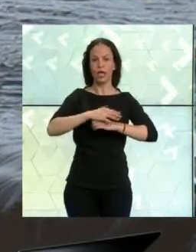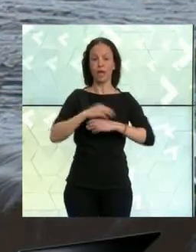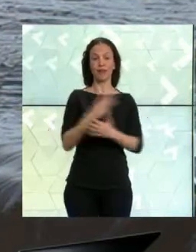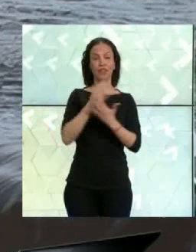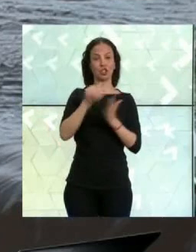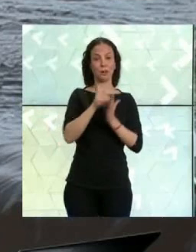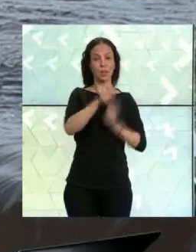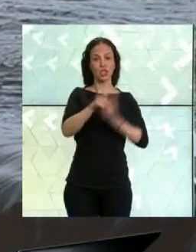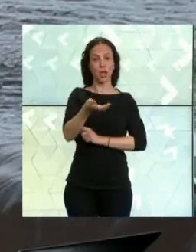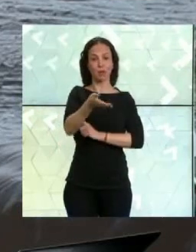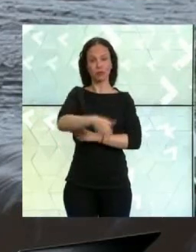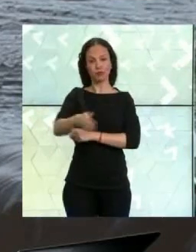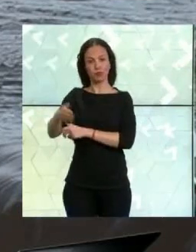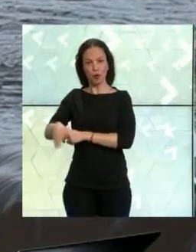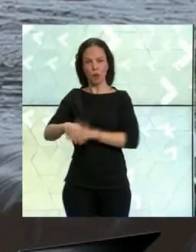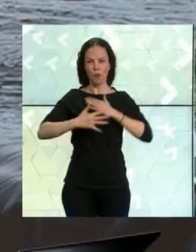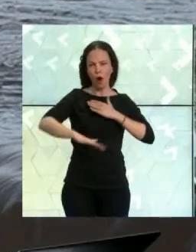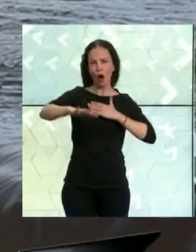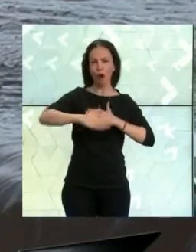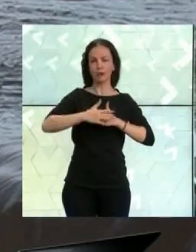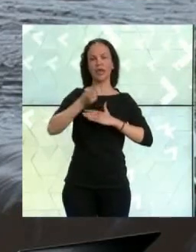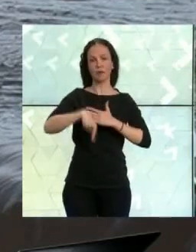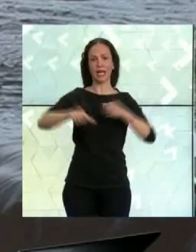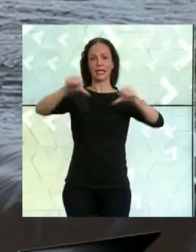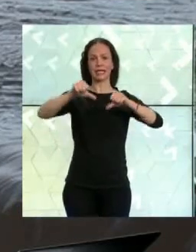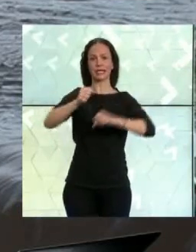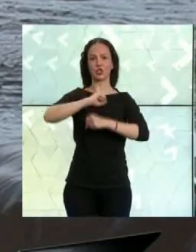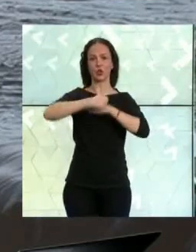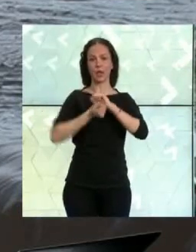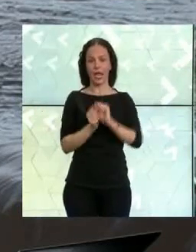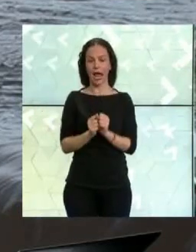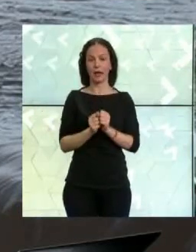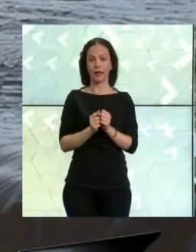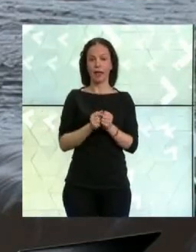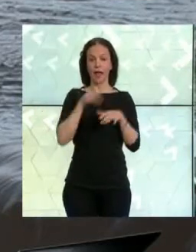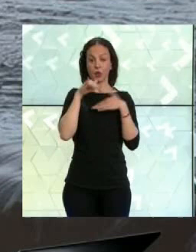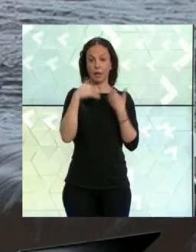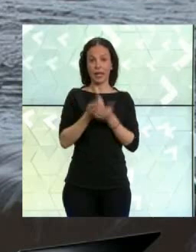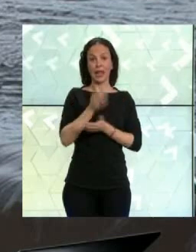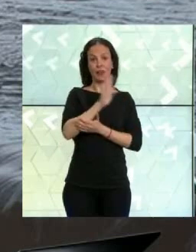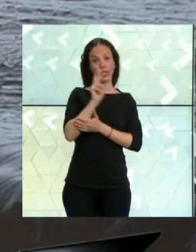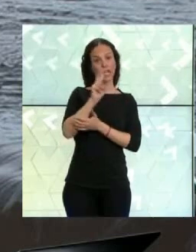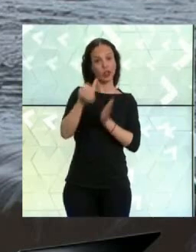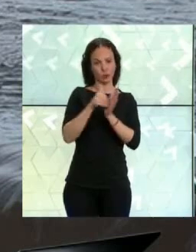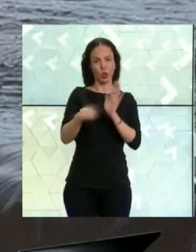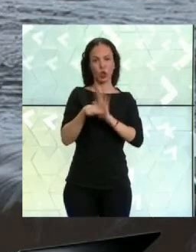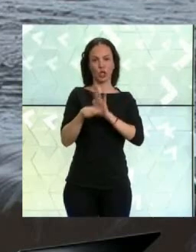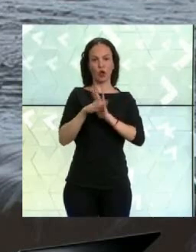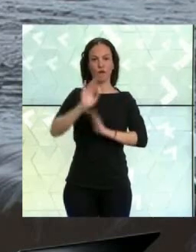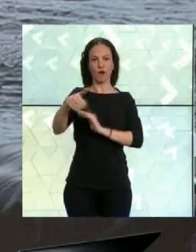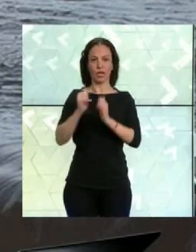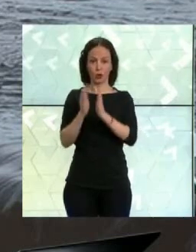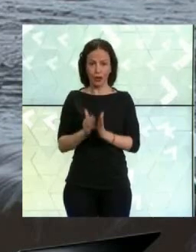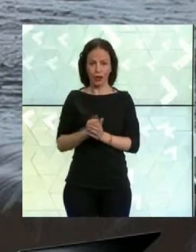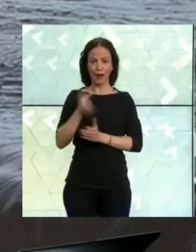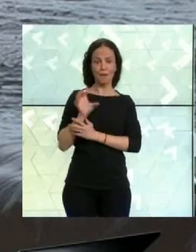personas murieron por la gran ola y por la crisis nuclear de Fukushima. Y a día de hoy más de 52.000 continúan desplazadas. En todo